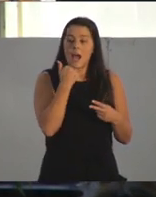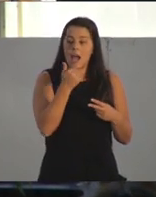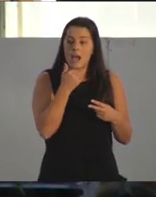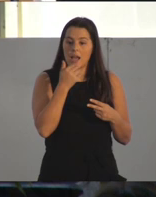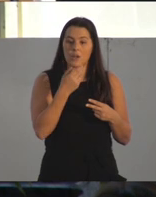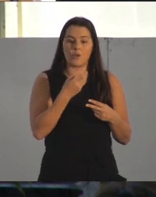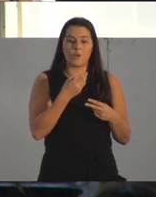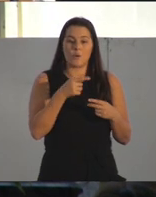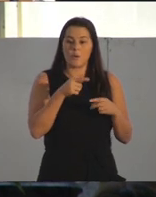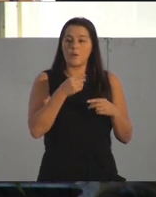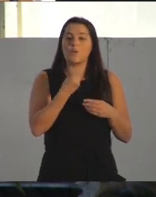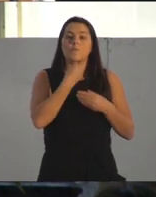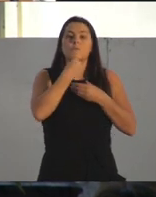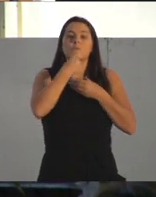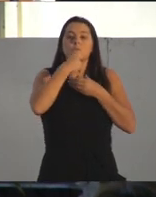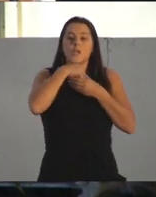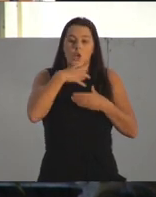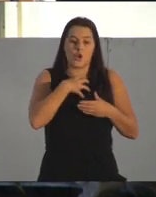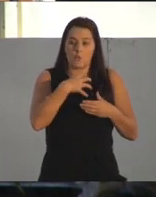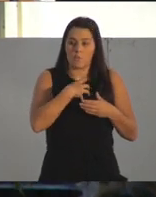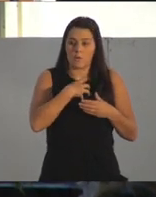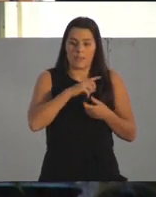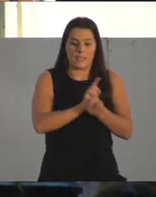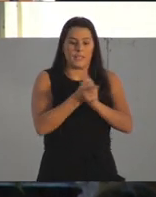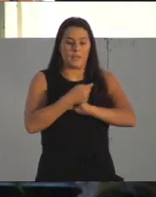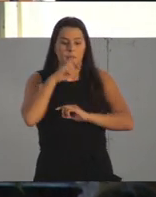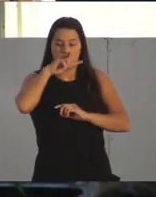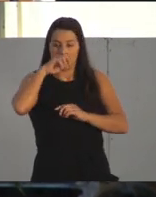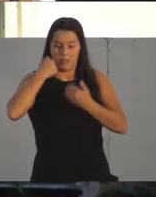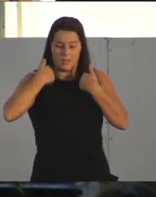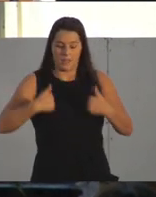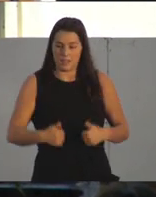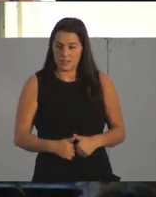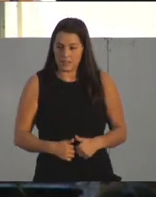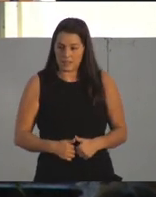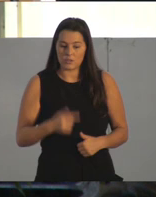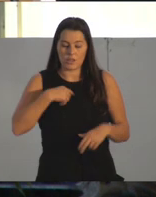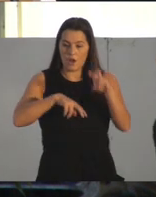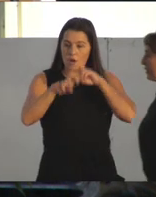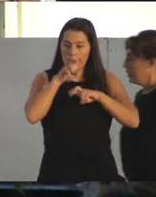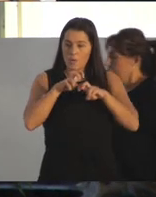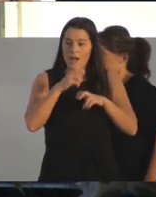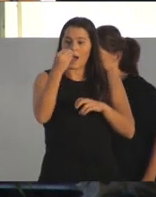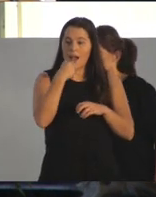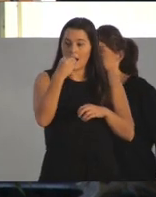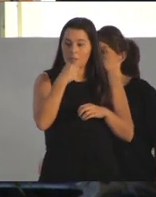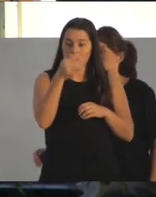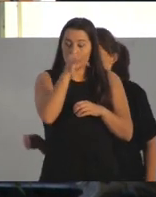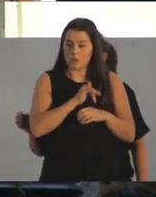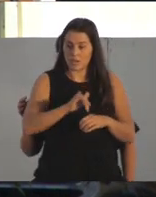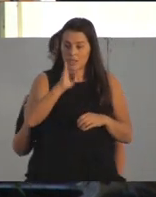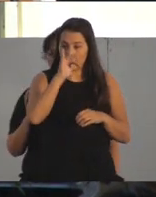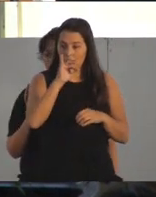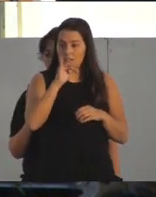vía aérea. Y por otra parte, que tiene un mecanismo defensivo. Entonces vamos a buscar alimentos que son líquidos, pero yo